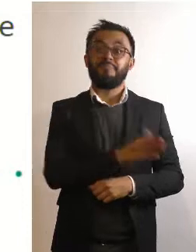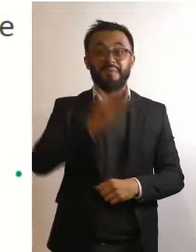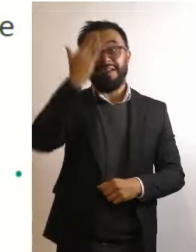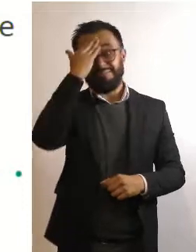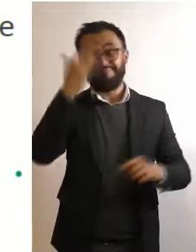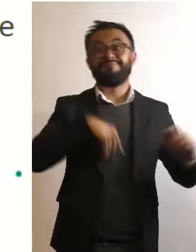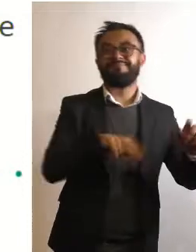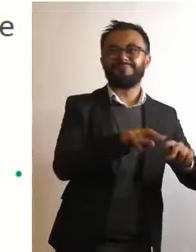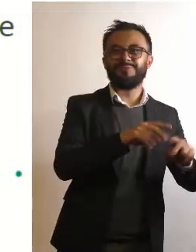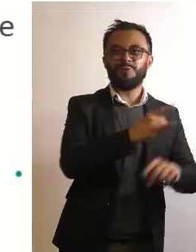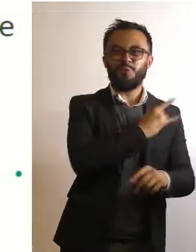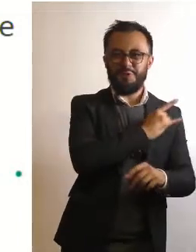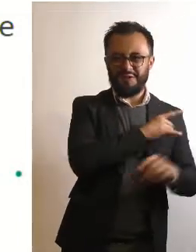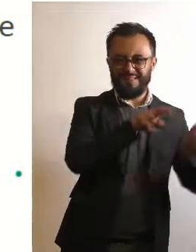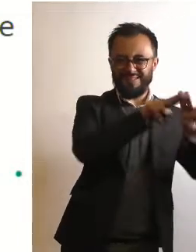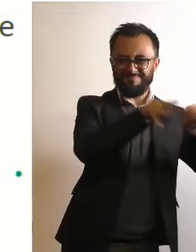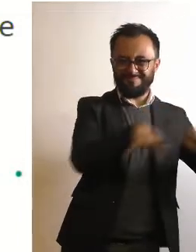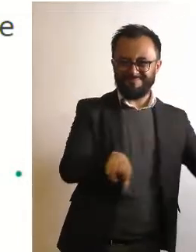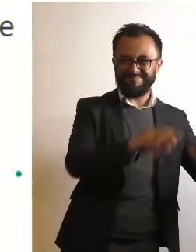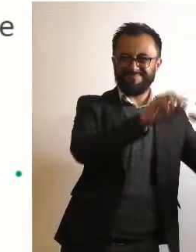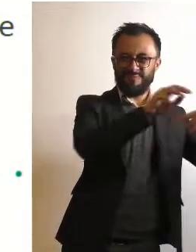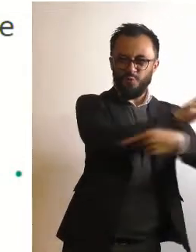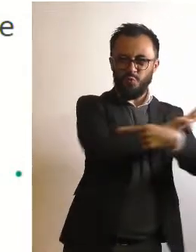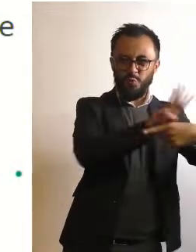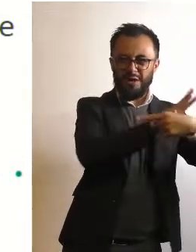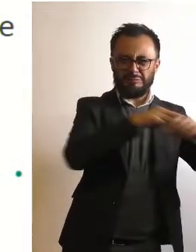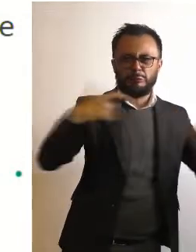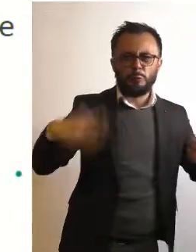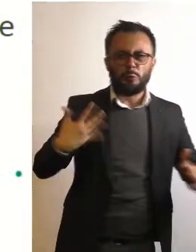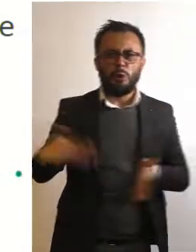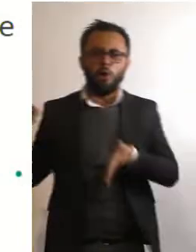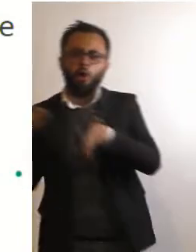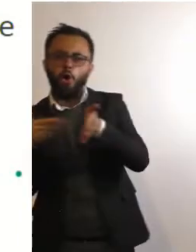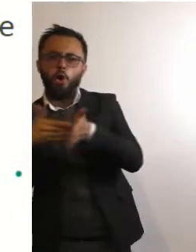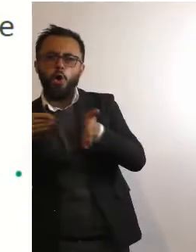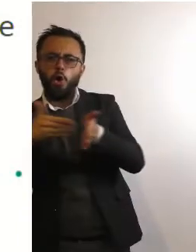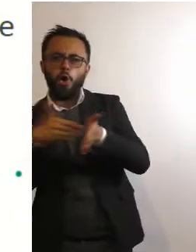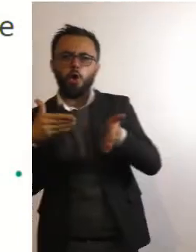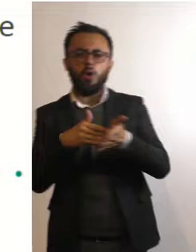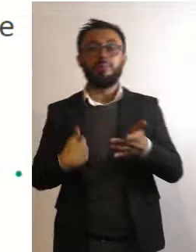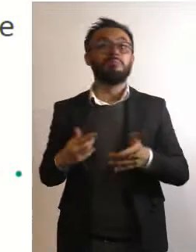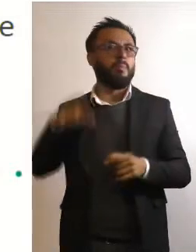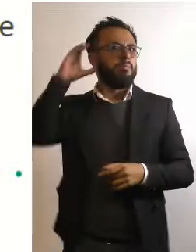social, de tal forma que tuvimos reuniones